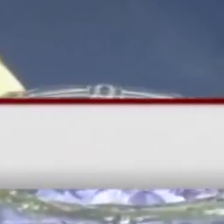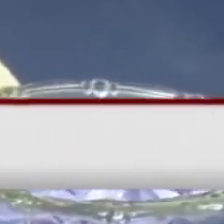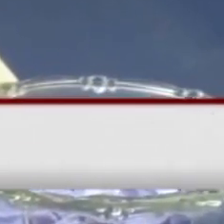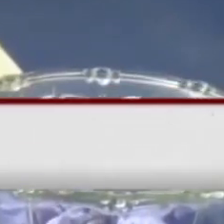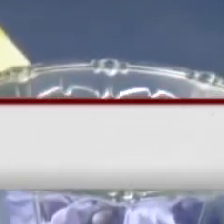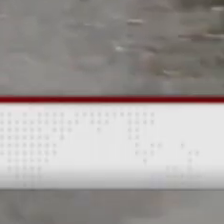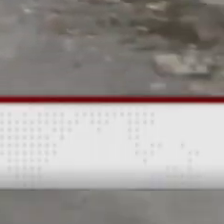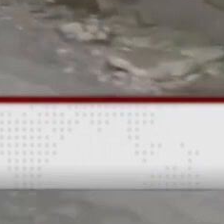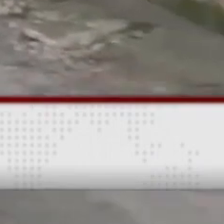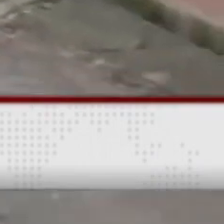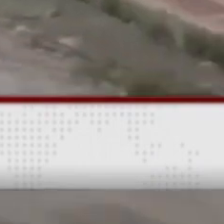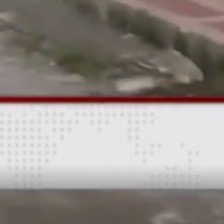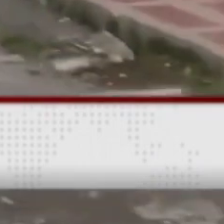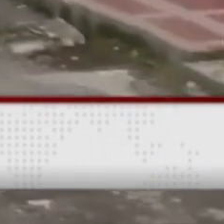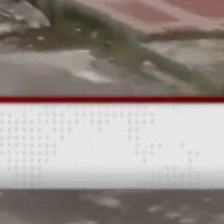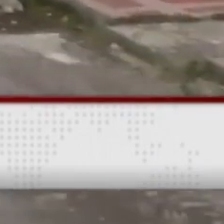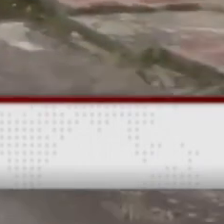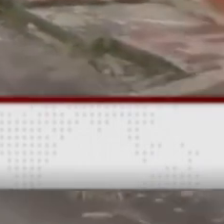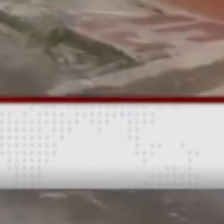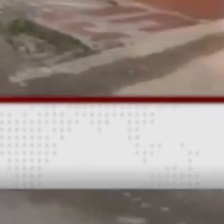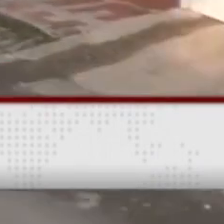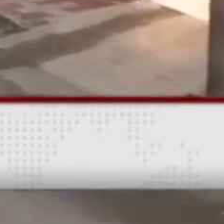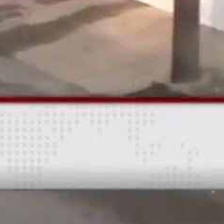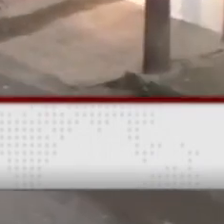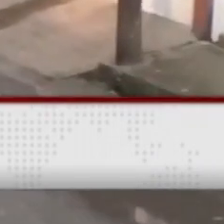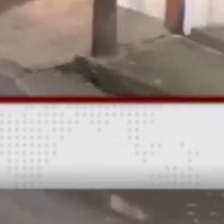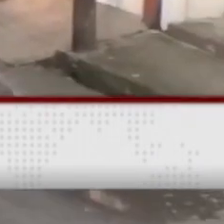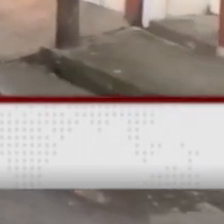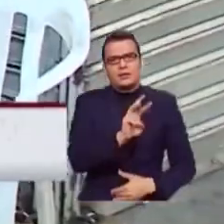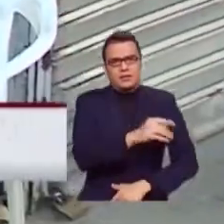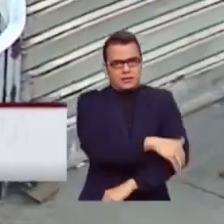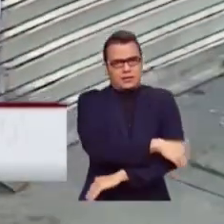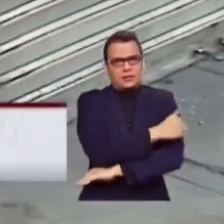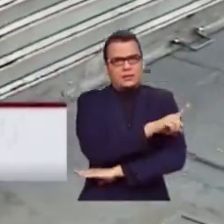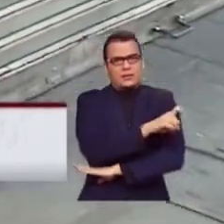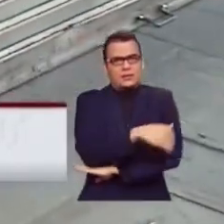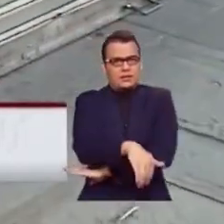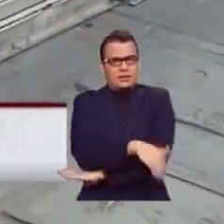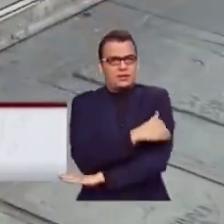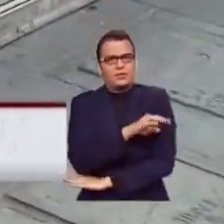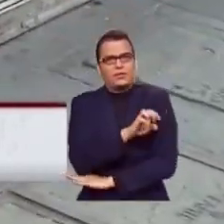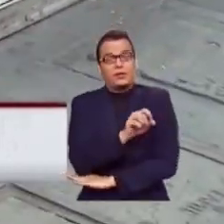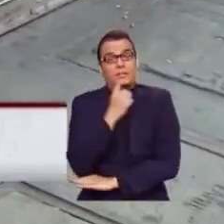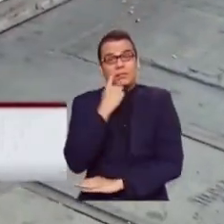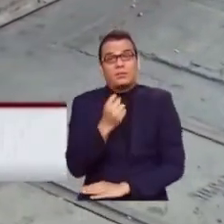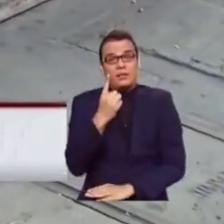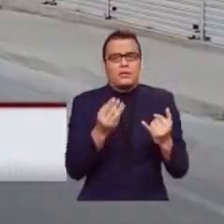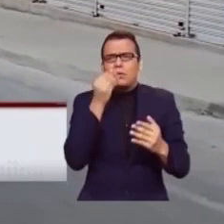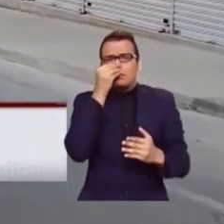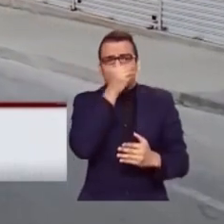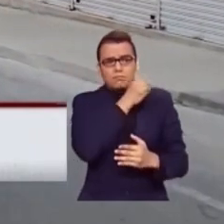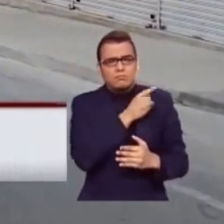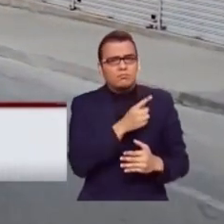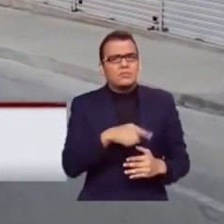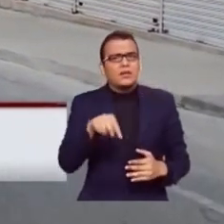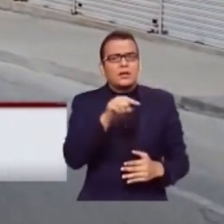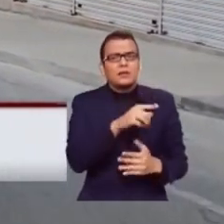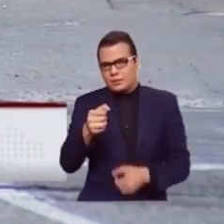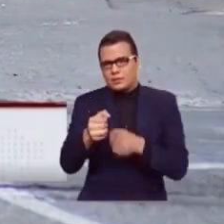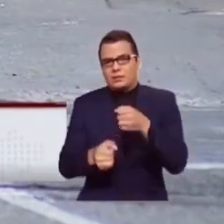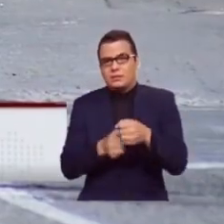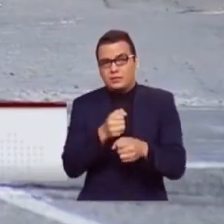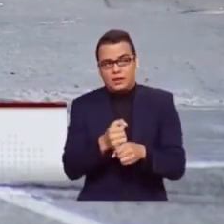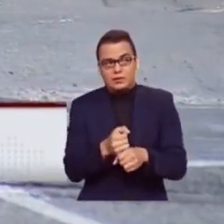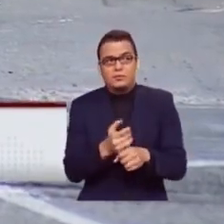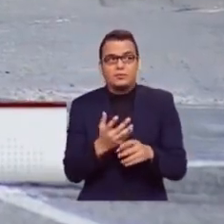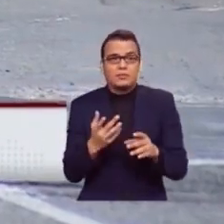de COVID-19, es mejor acatar la norma y quedarse en casa. Jamás don Miguel Soto, un vigilante de cuadra, imaginó ver este